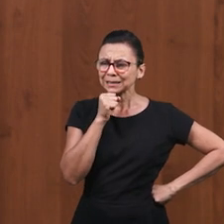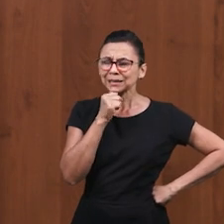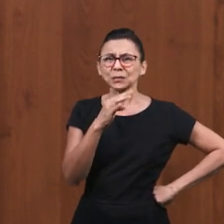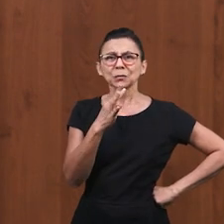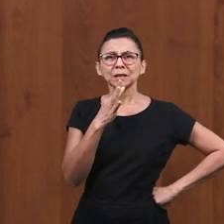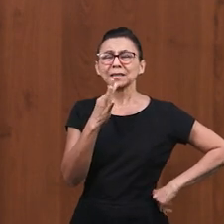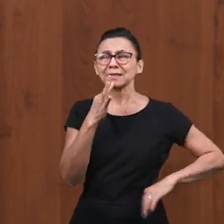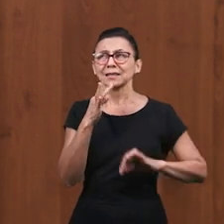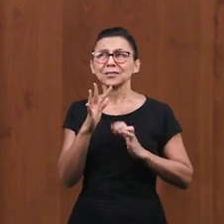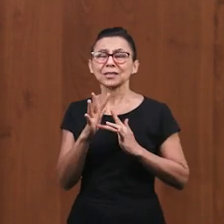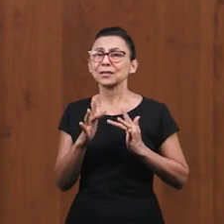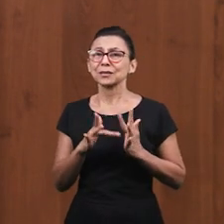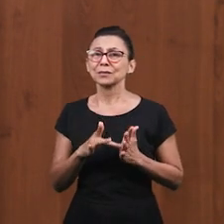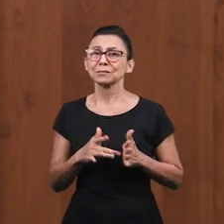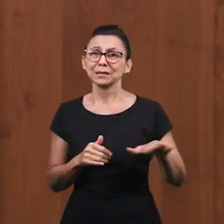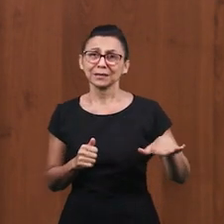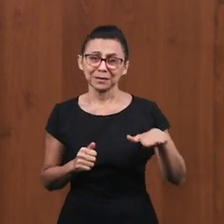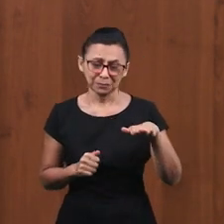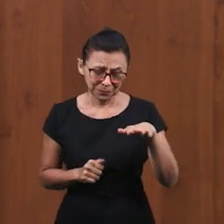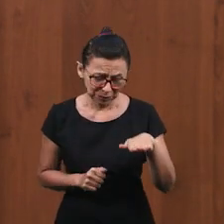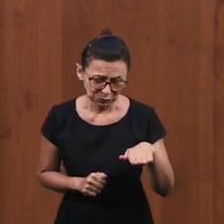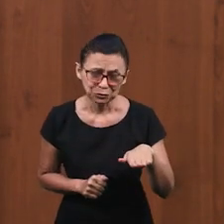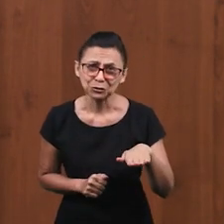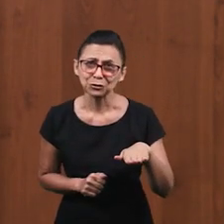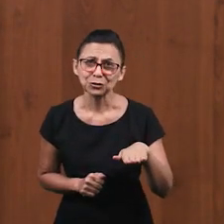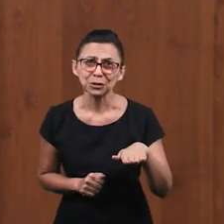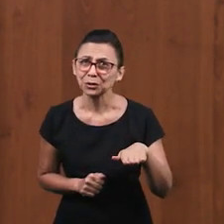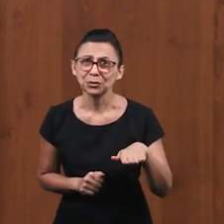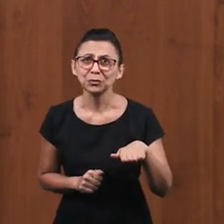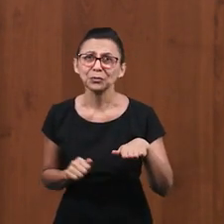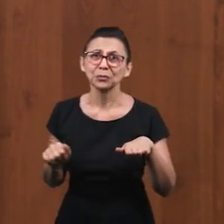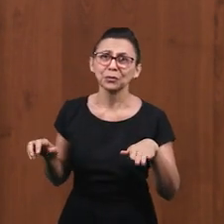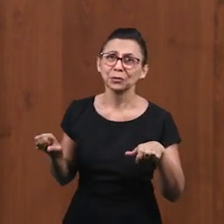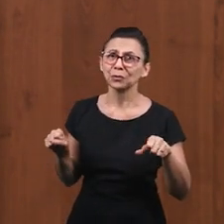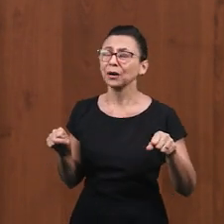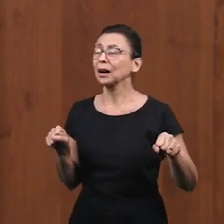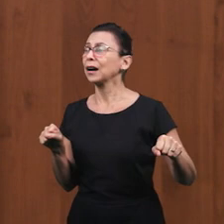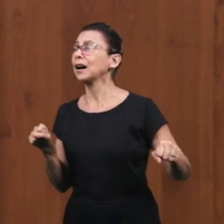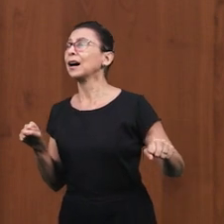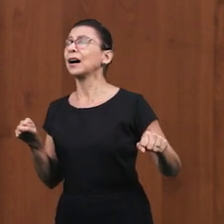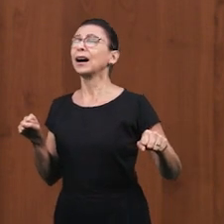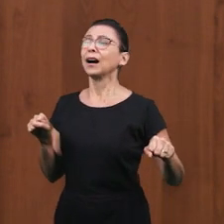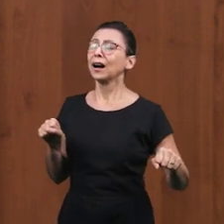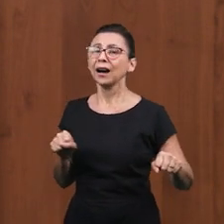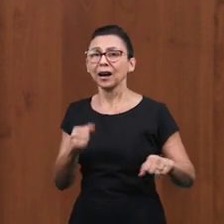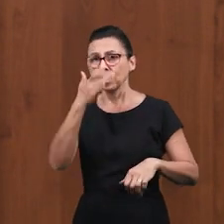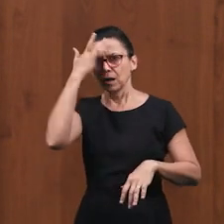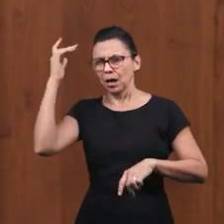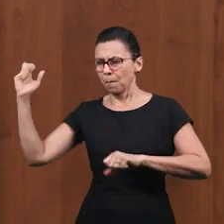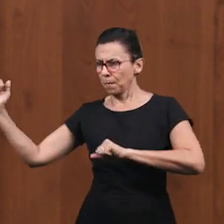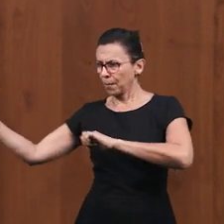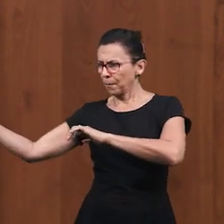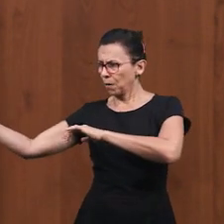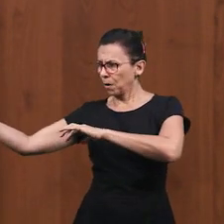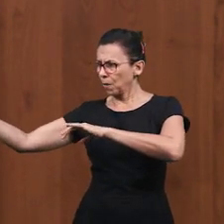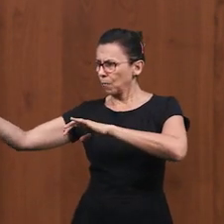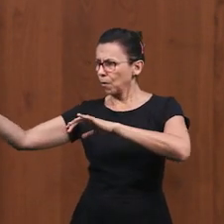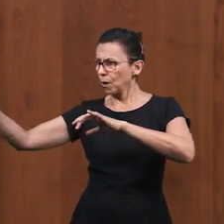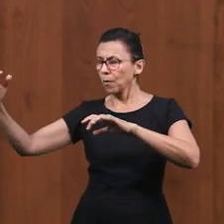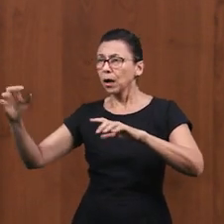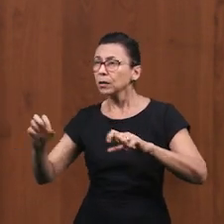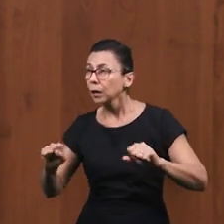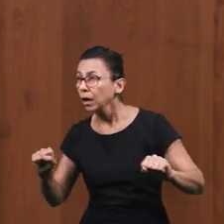él era pequeño, era bajito. Y él no conseguía ver a Jesús a causa de la multitud,